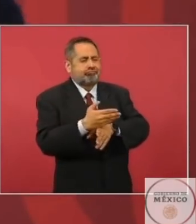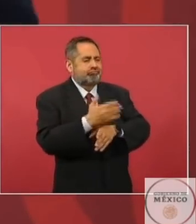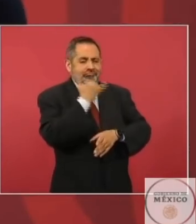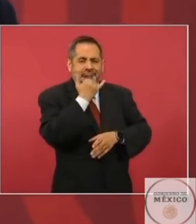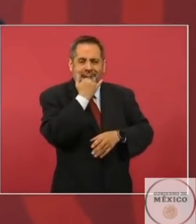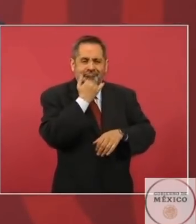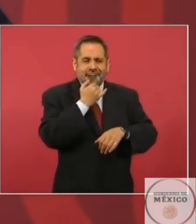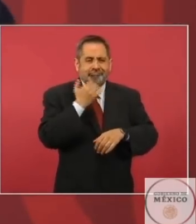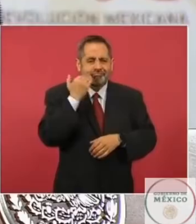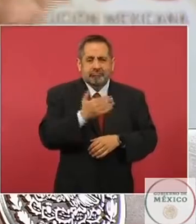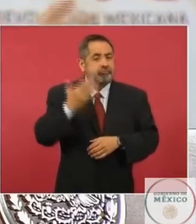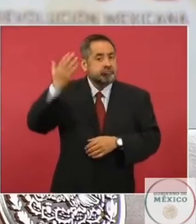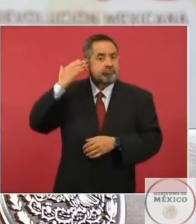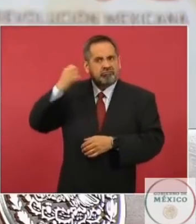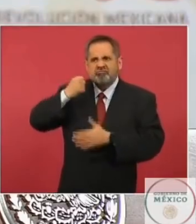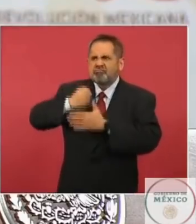por la que se había luchado,